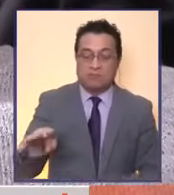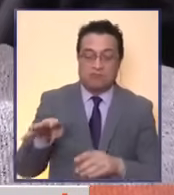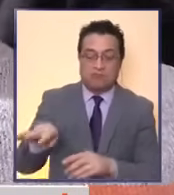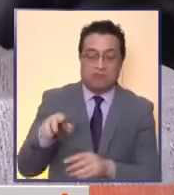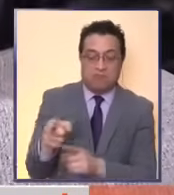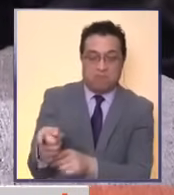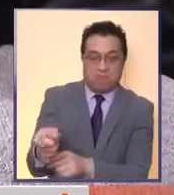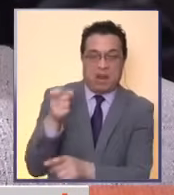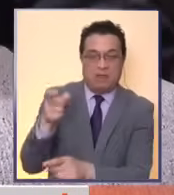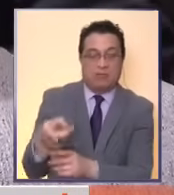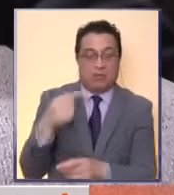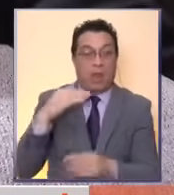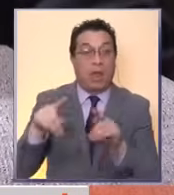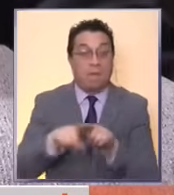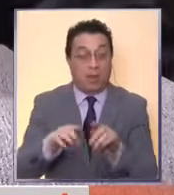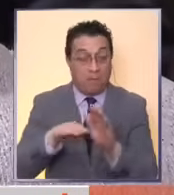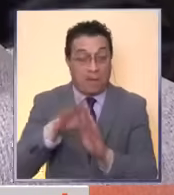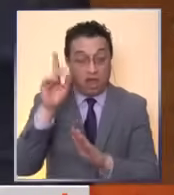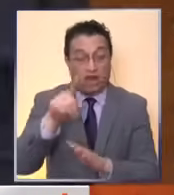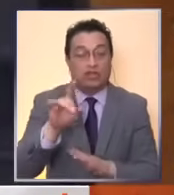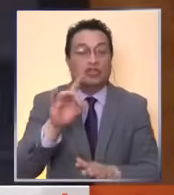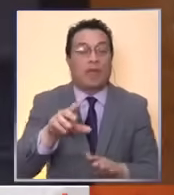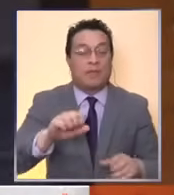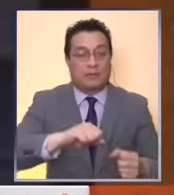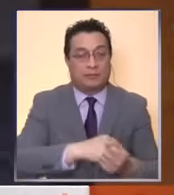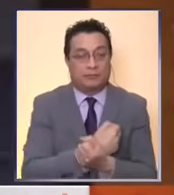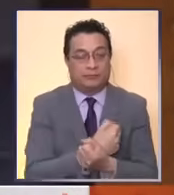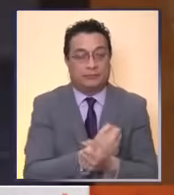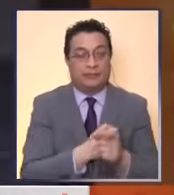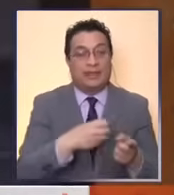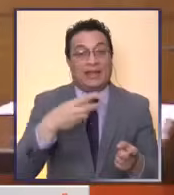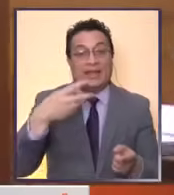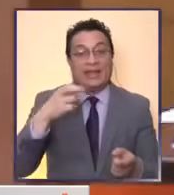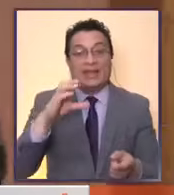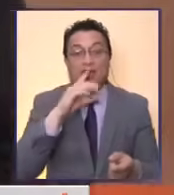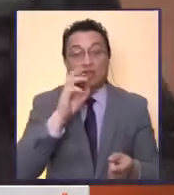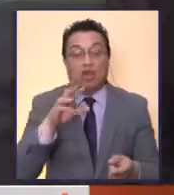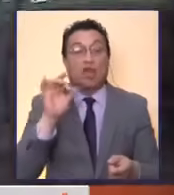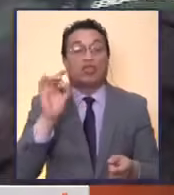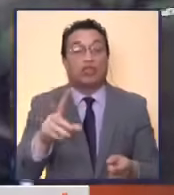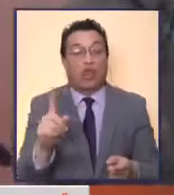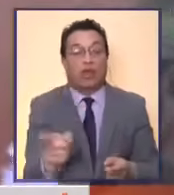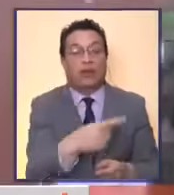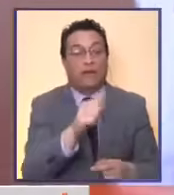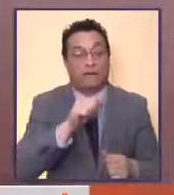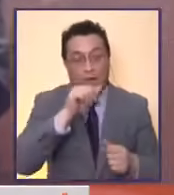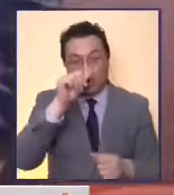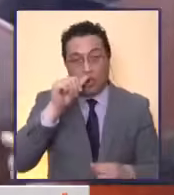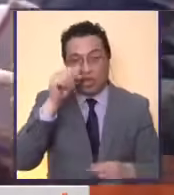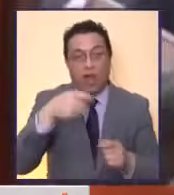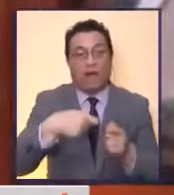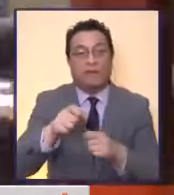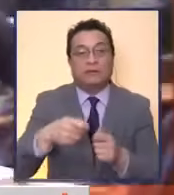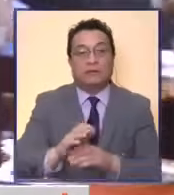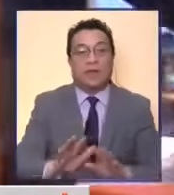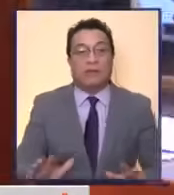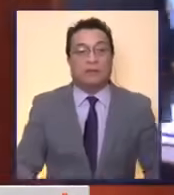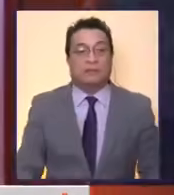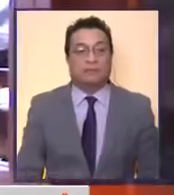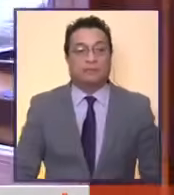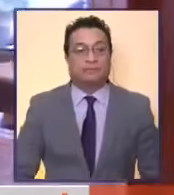los hermanos, solo el mayor quedó en prisión preventiva. Héctor, hasta ahora solo, traficaba drogas.